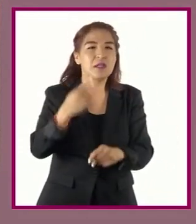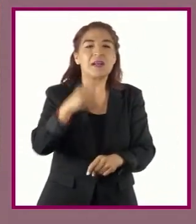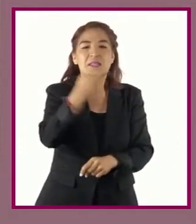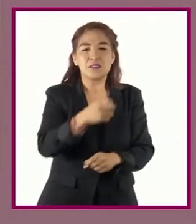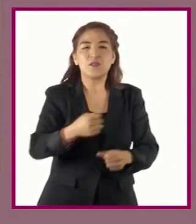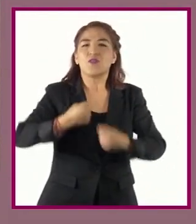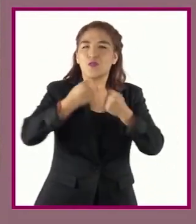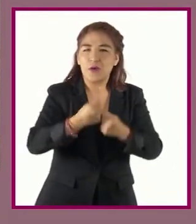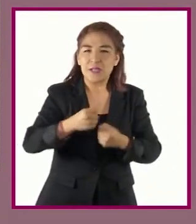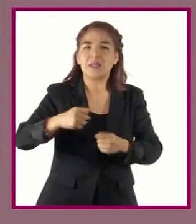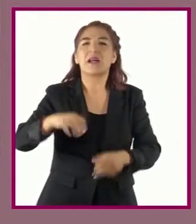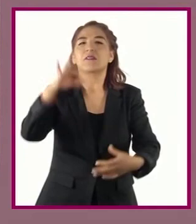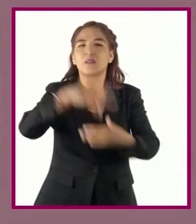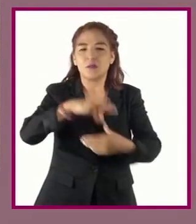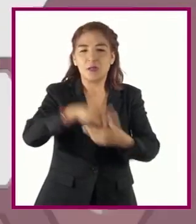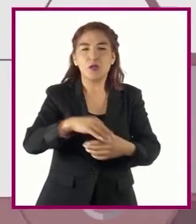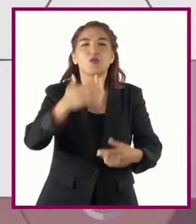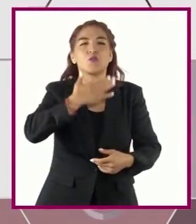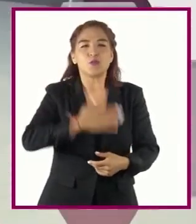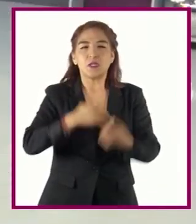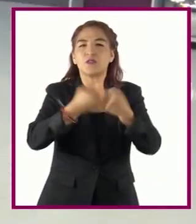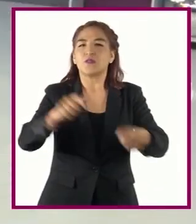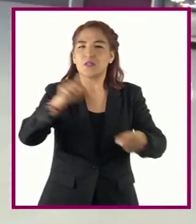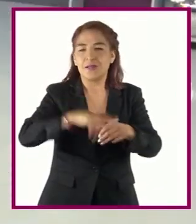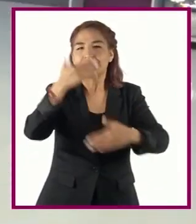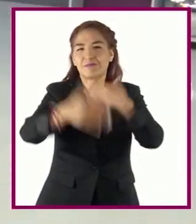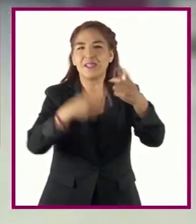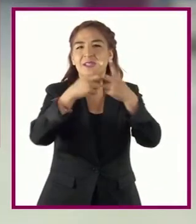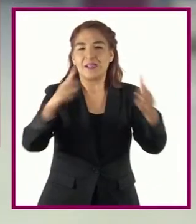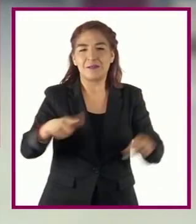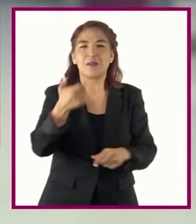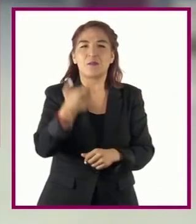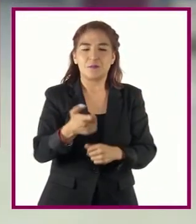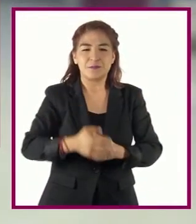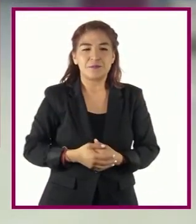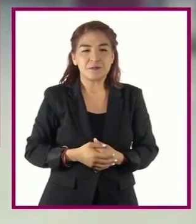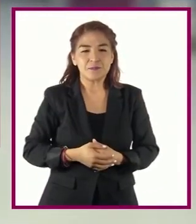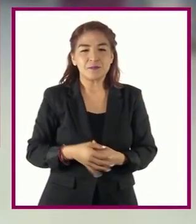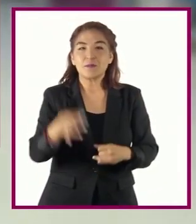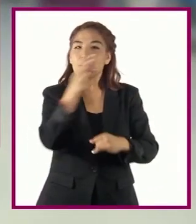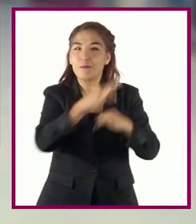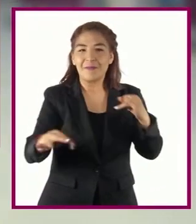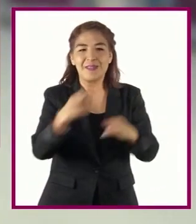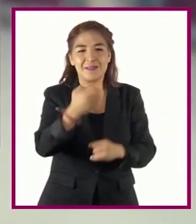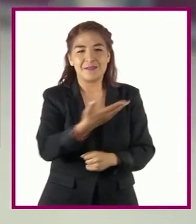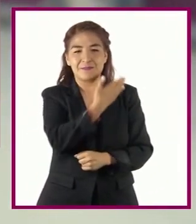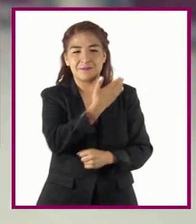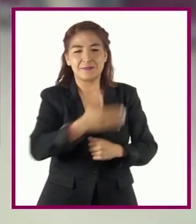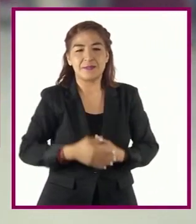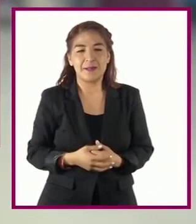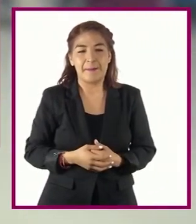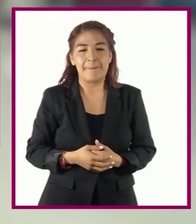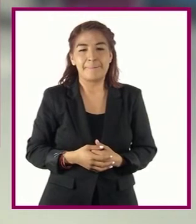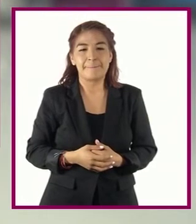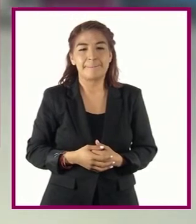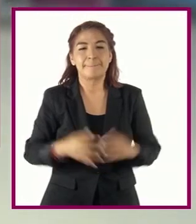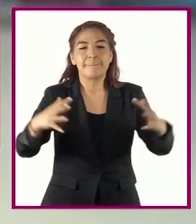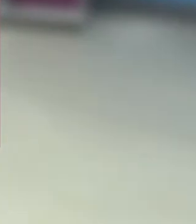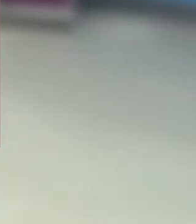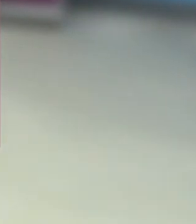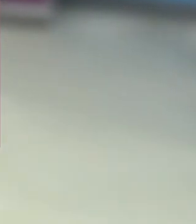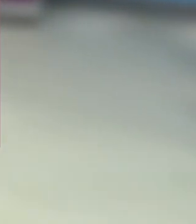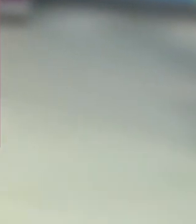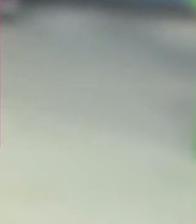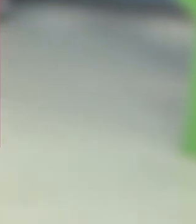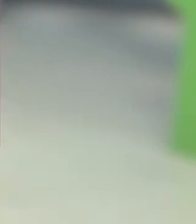la justicia social y el desarrollo económico. Finalmente, en el marco de la Guerra Fría, los grupos beligerantes tomaron